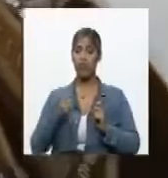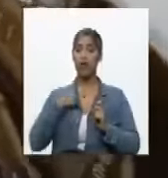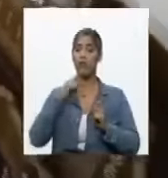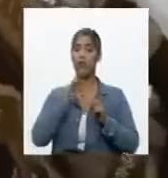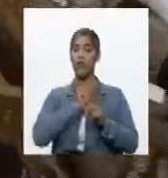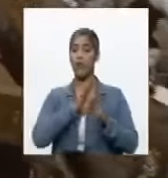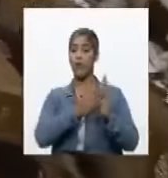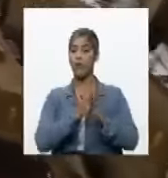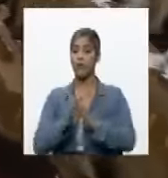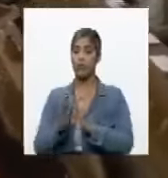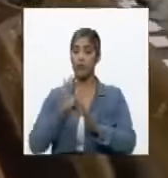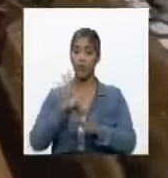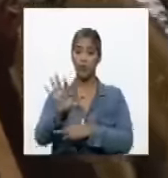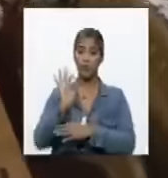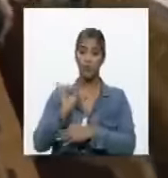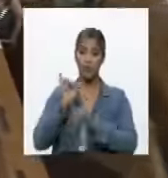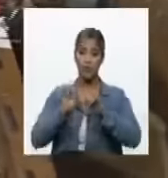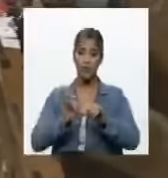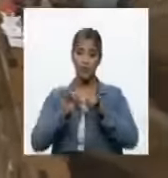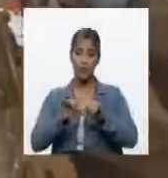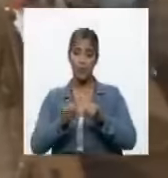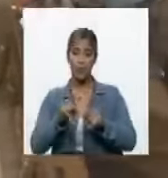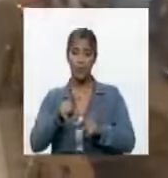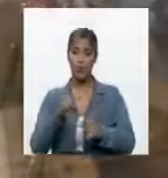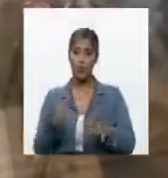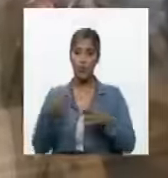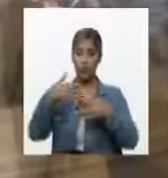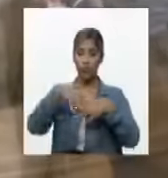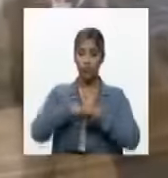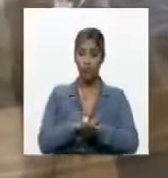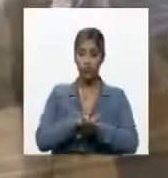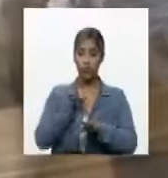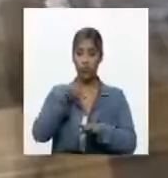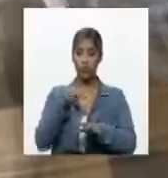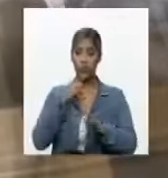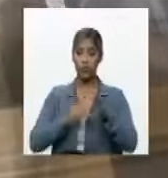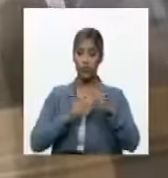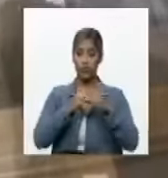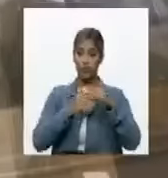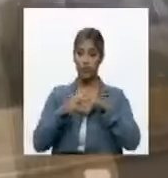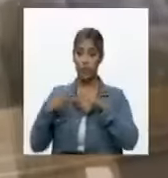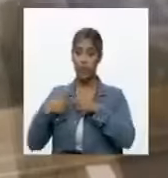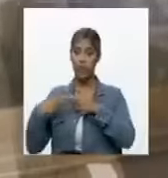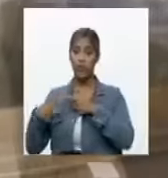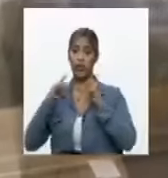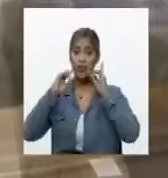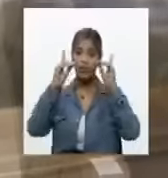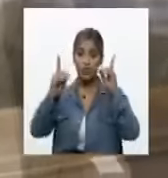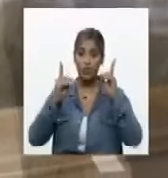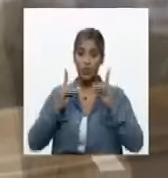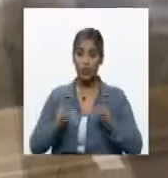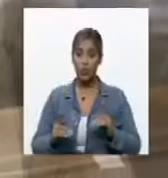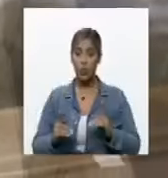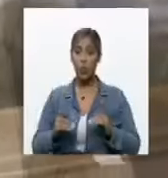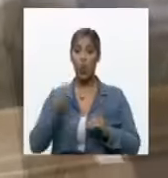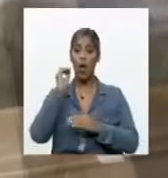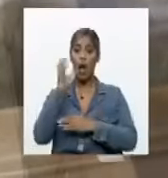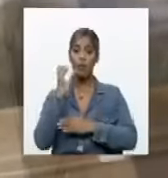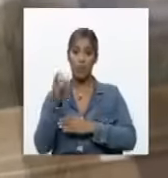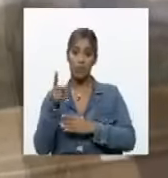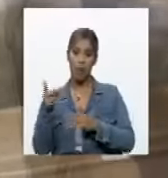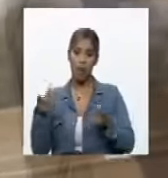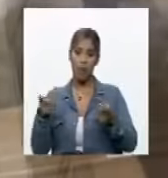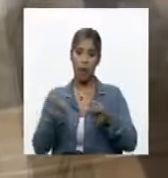comuna, ejercido por las instancias que la integran, sustentado en las decisiones de las asambleas de ciudadanas